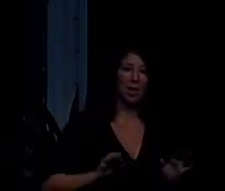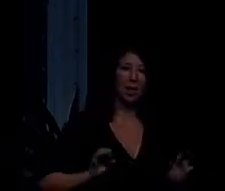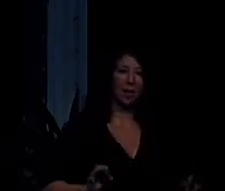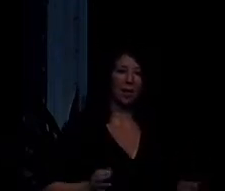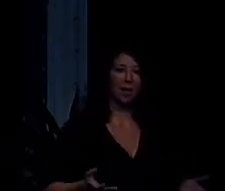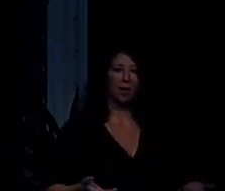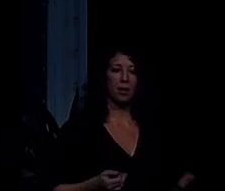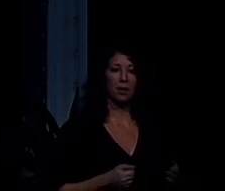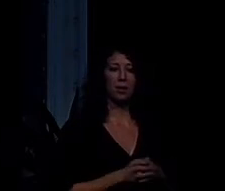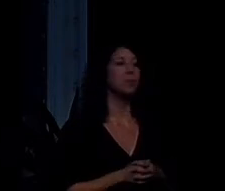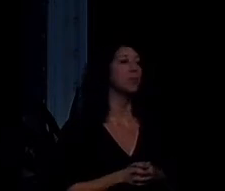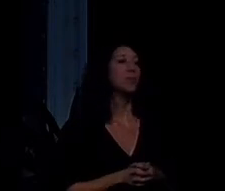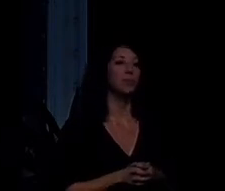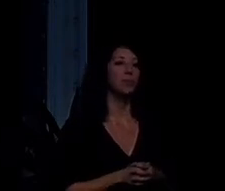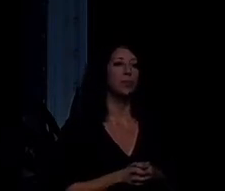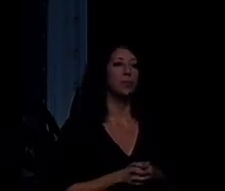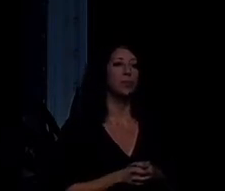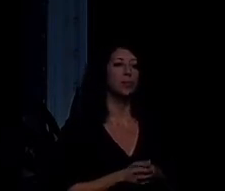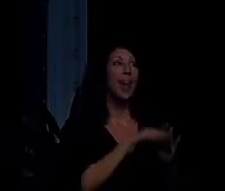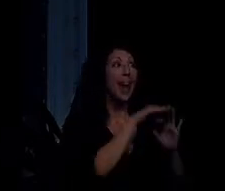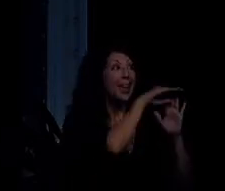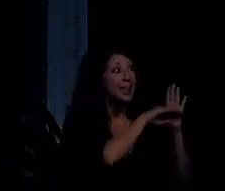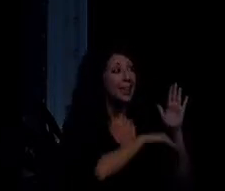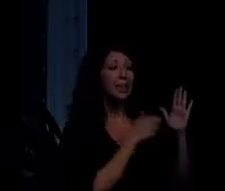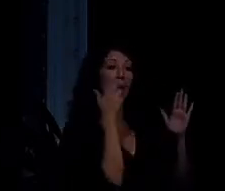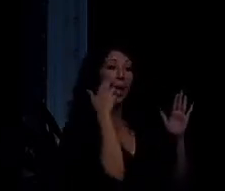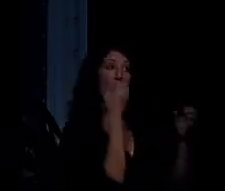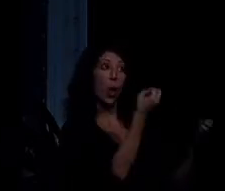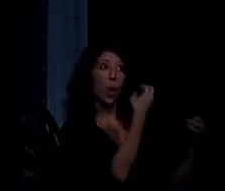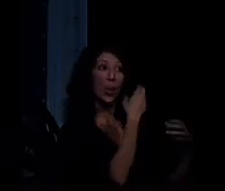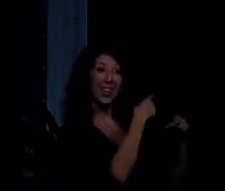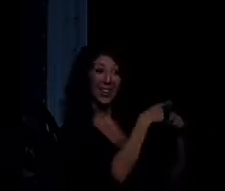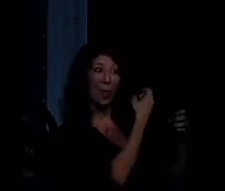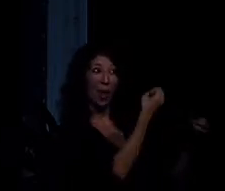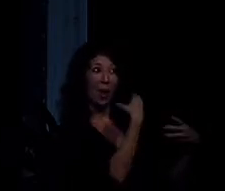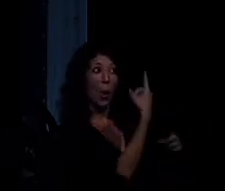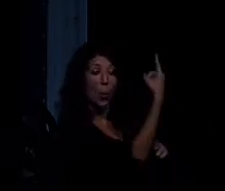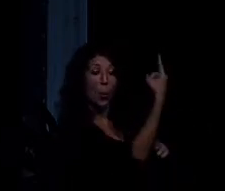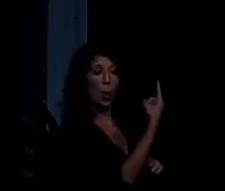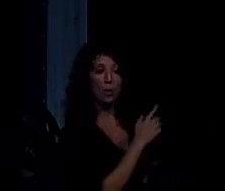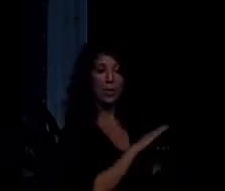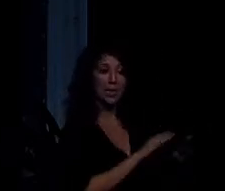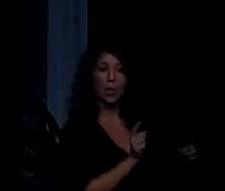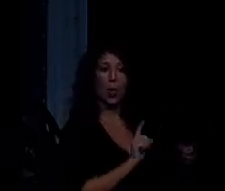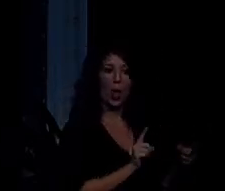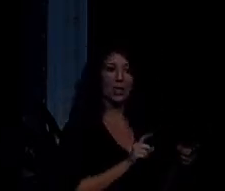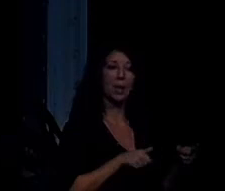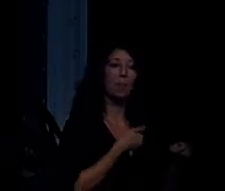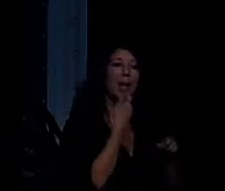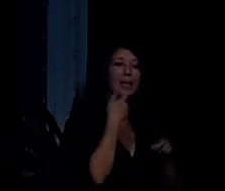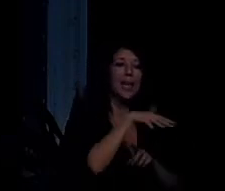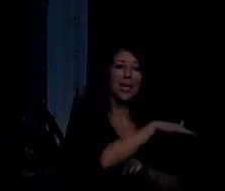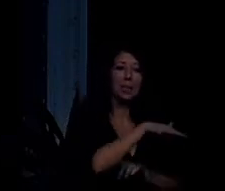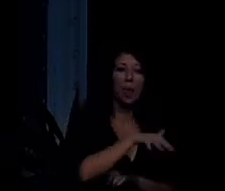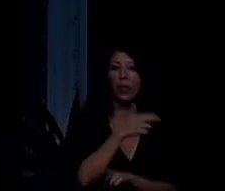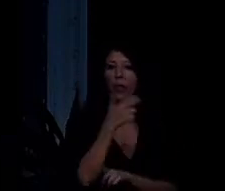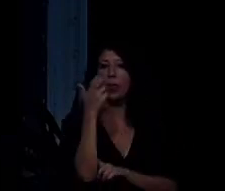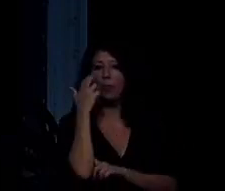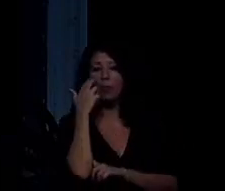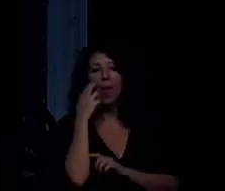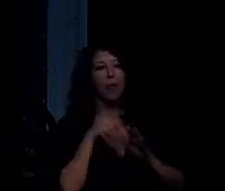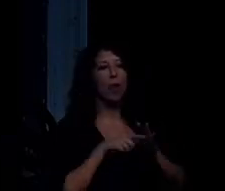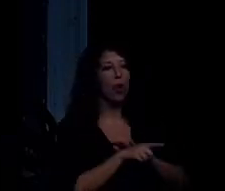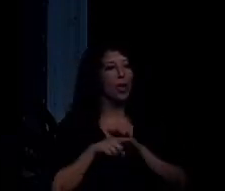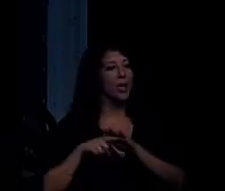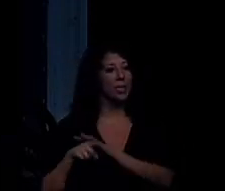Obviamente, no adquirimos la disciplina del terror sexual por un único relato y también la manera en que tenemos de gestionar los espacios, los miedos